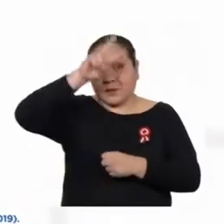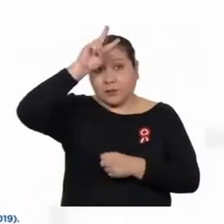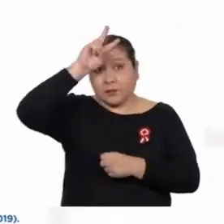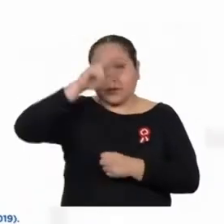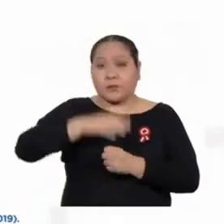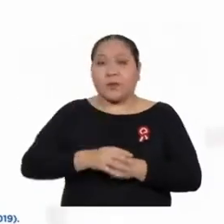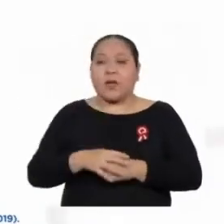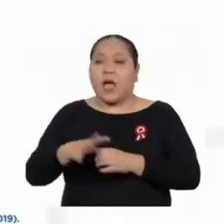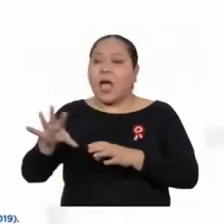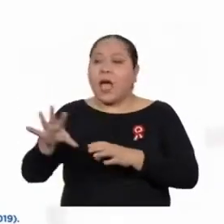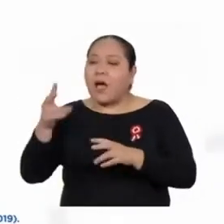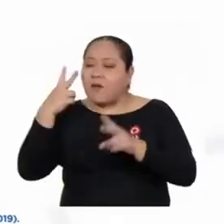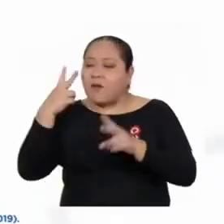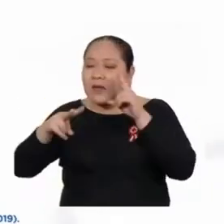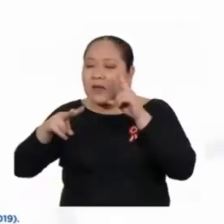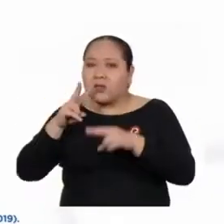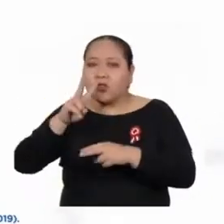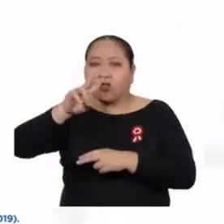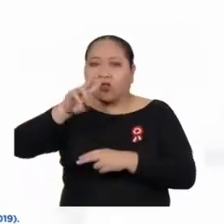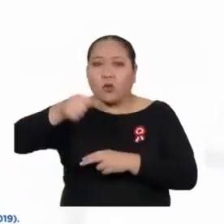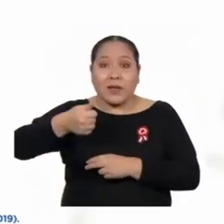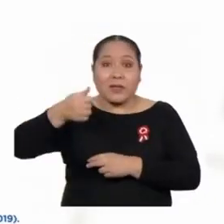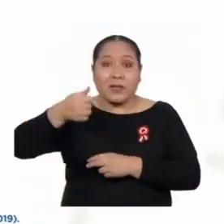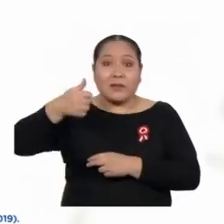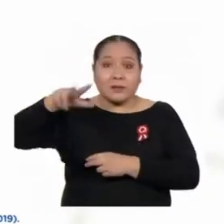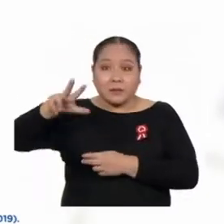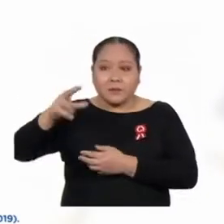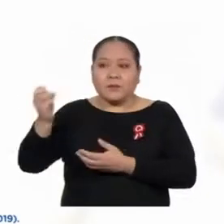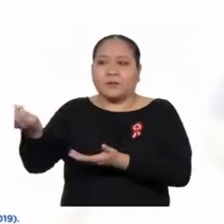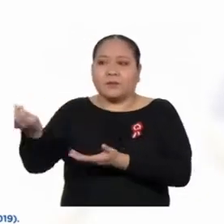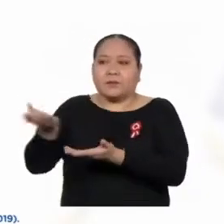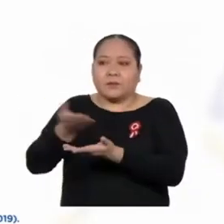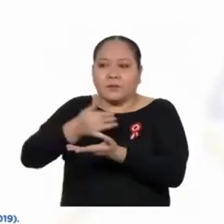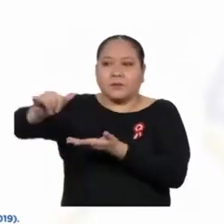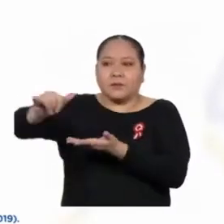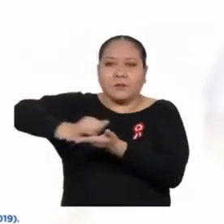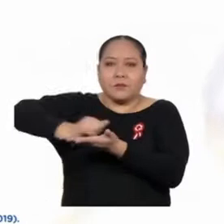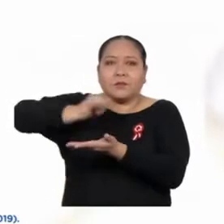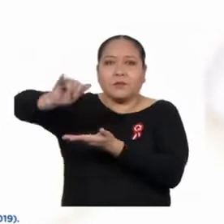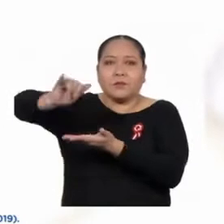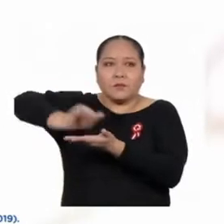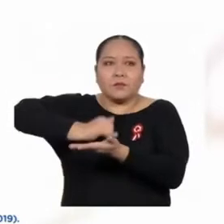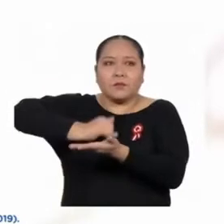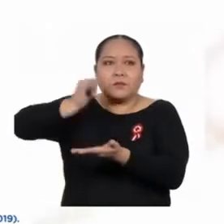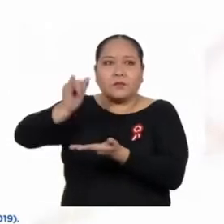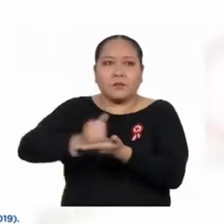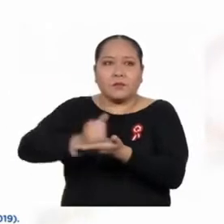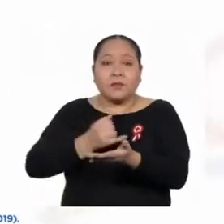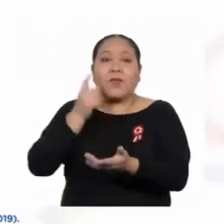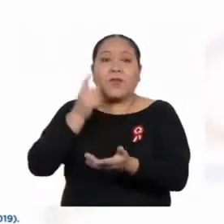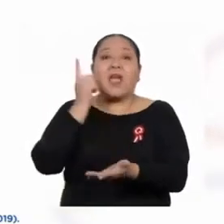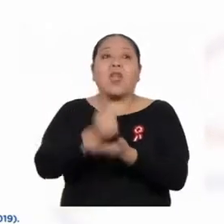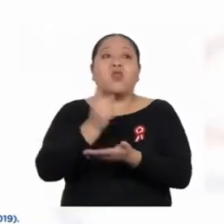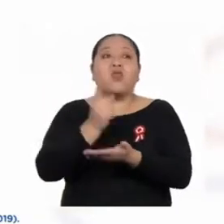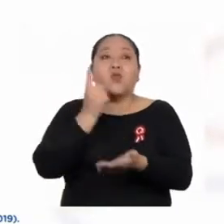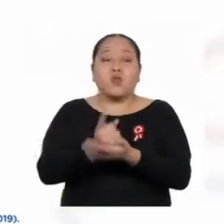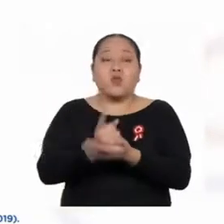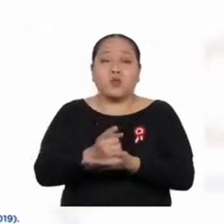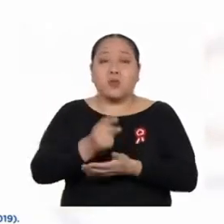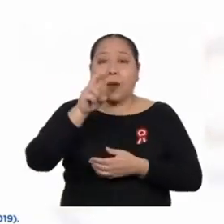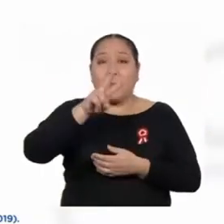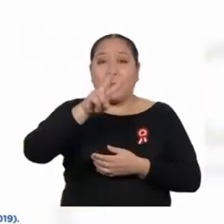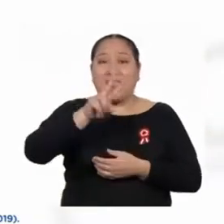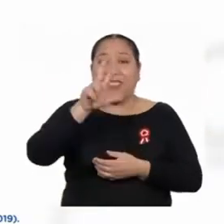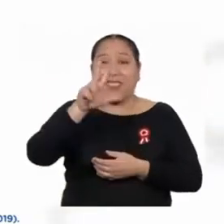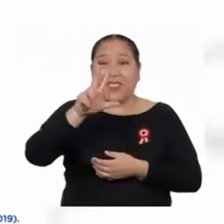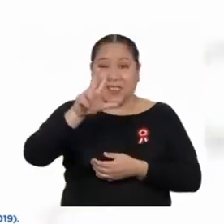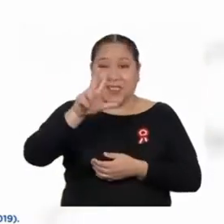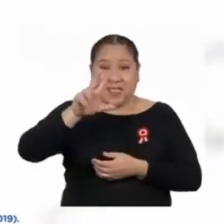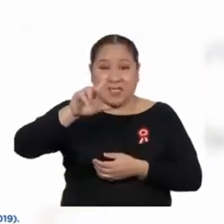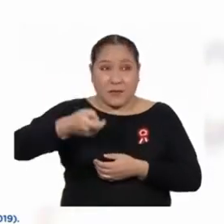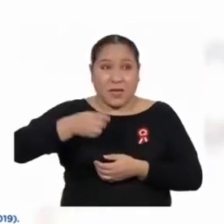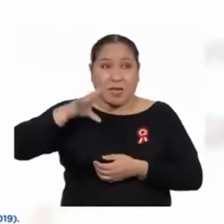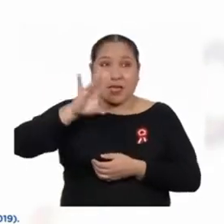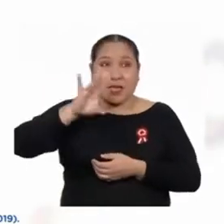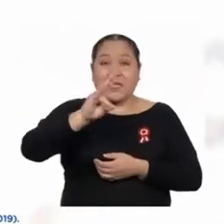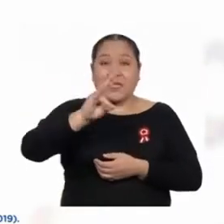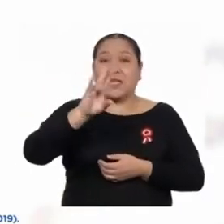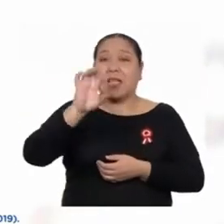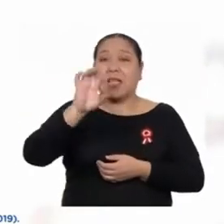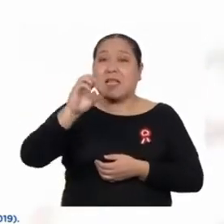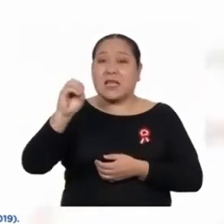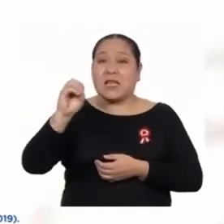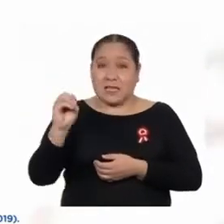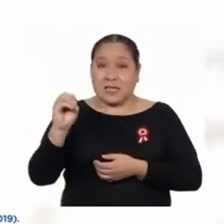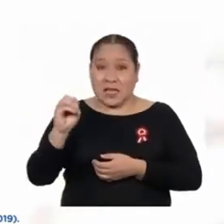de 23.700 denuncias de violencia escolar o bullying. De estas, el 2% tienen como motivo